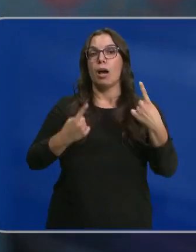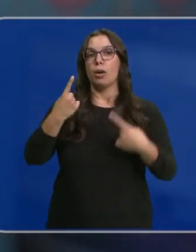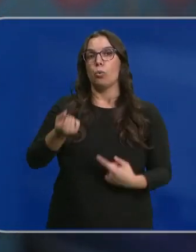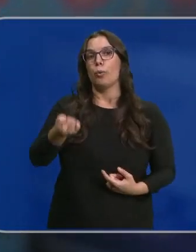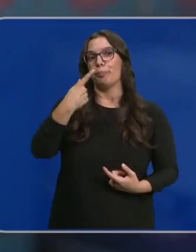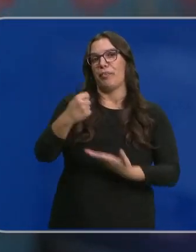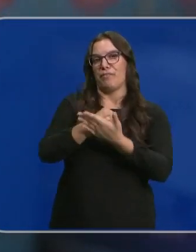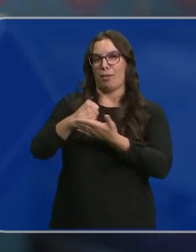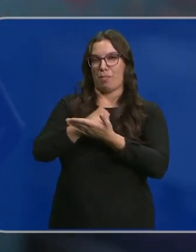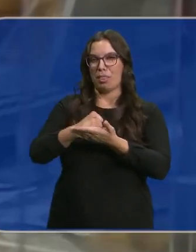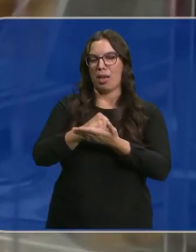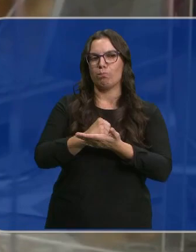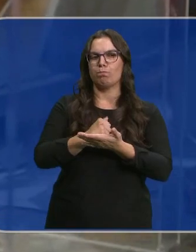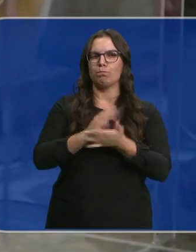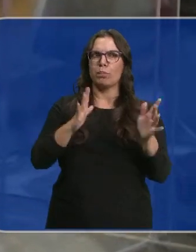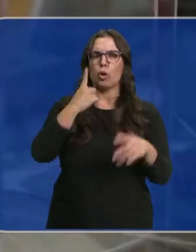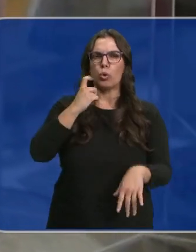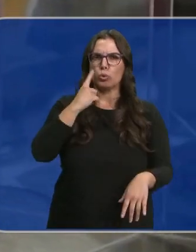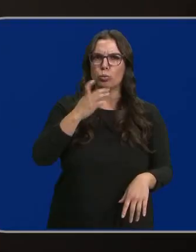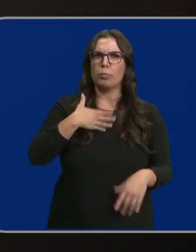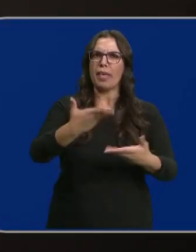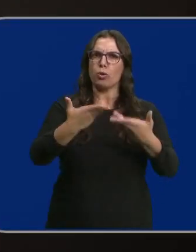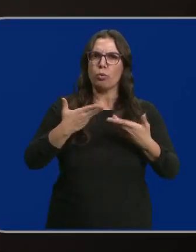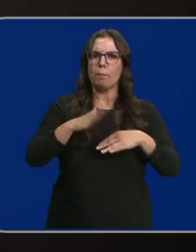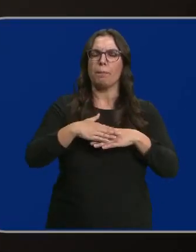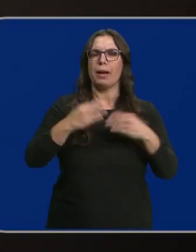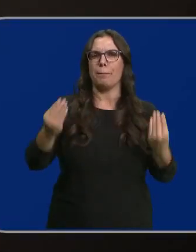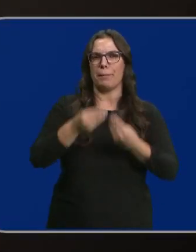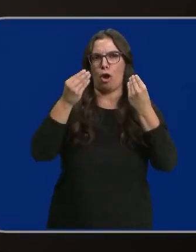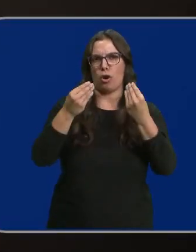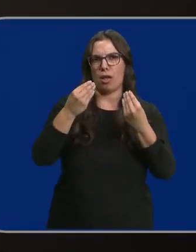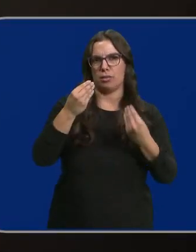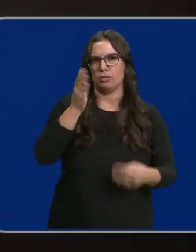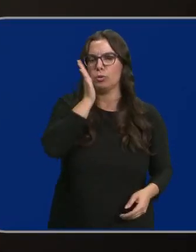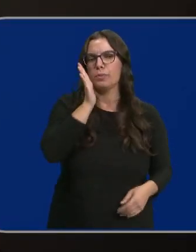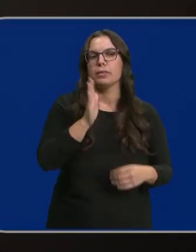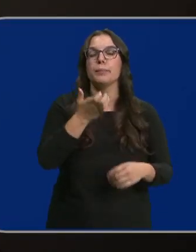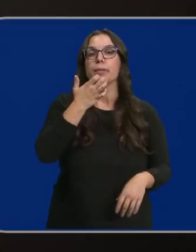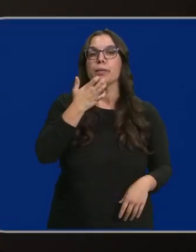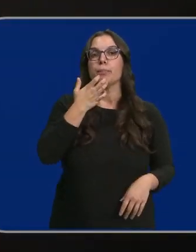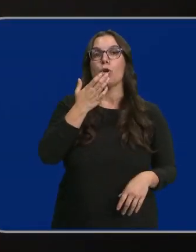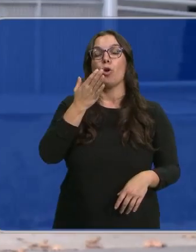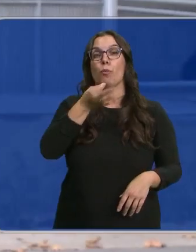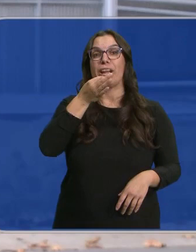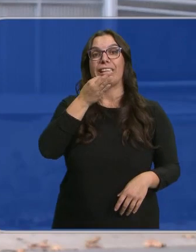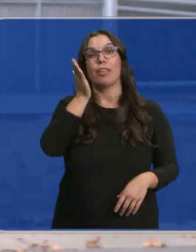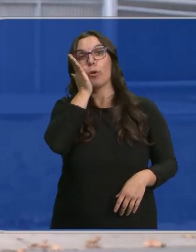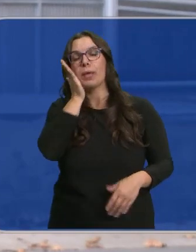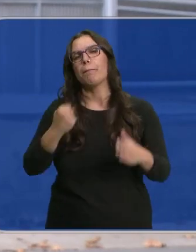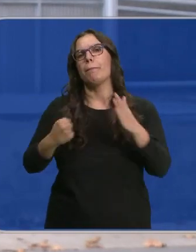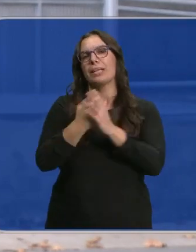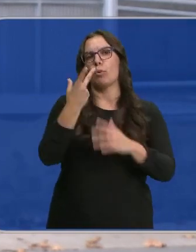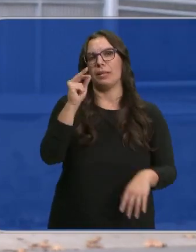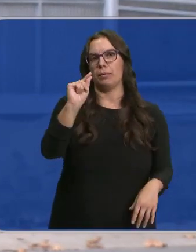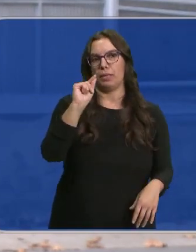a productos de farmacia, pero existen hábitos que nos ayudan a mejorar la higiene del sueño. La siesta, en el caso de que la durmamos, como máximo